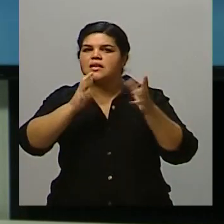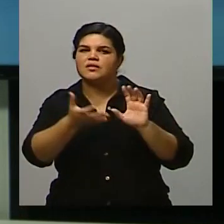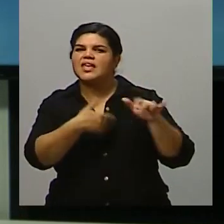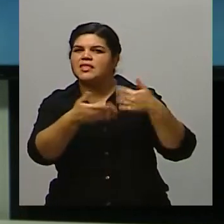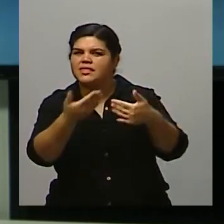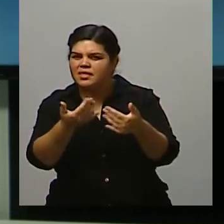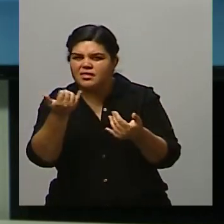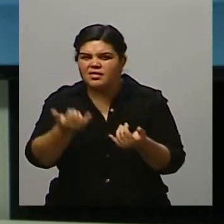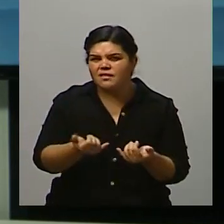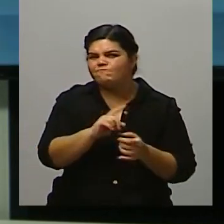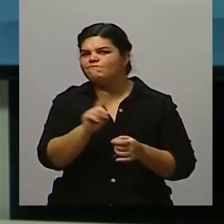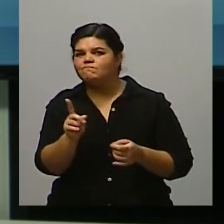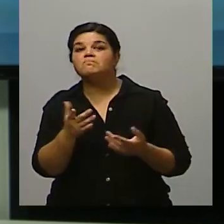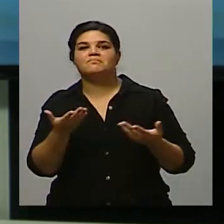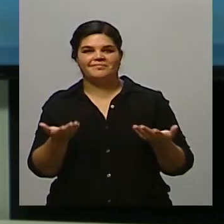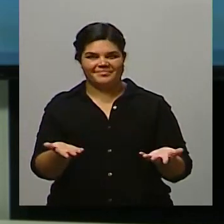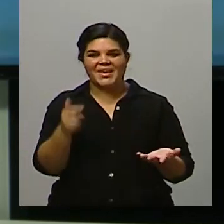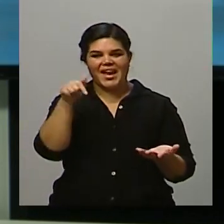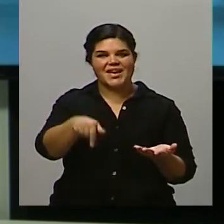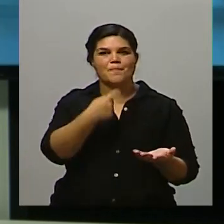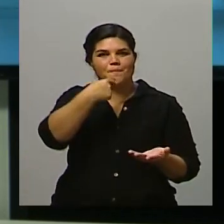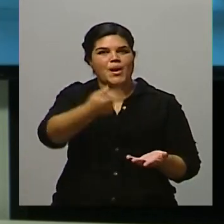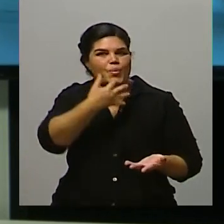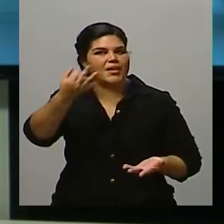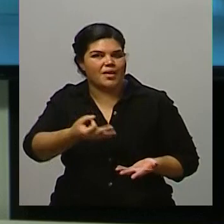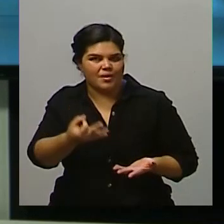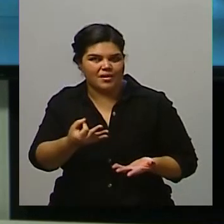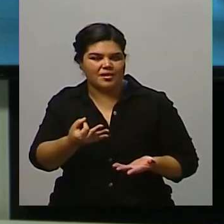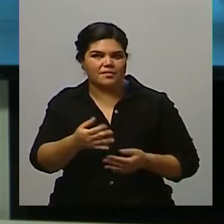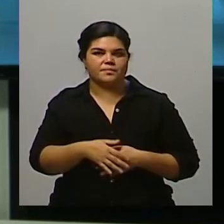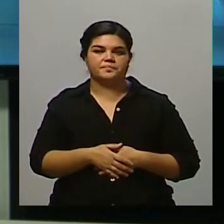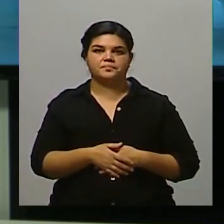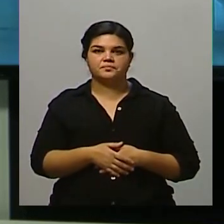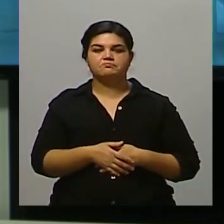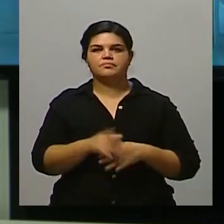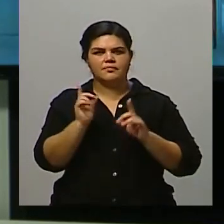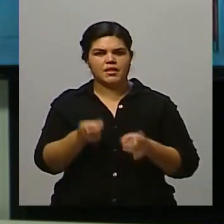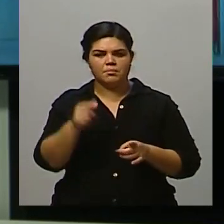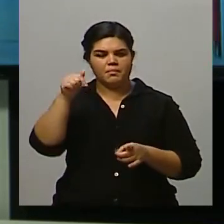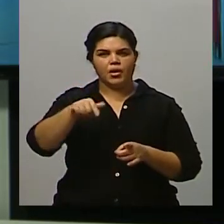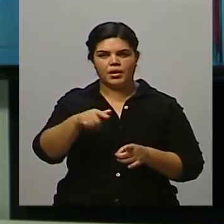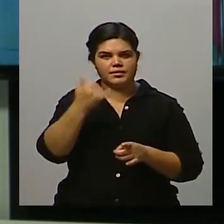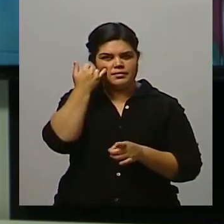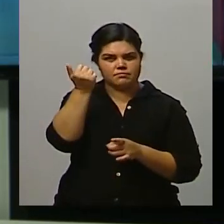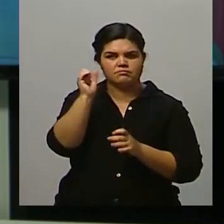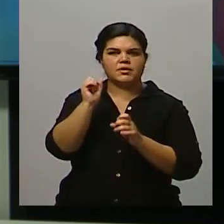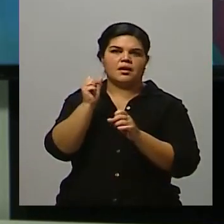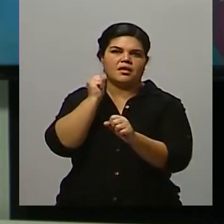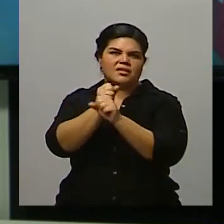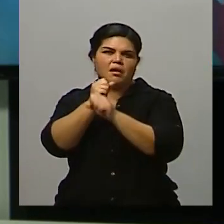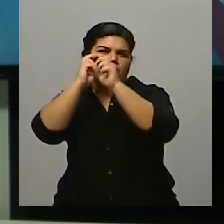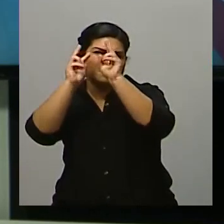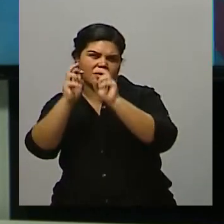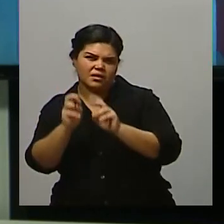Y entendemos, o sea, muchas veces hay muchos trabajos muy interesantes de esto al respecto que se han realizado, pero las provincias por lo